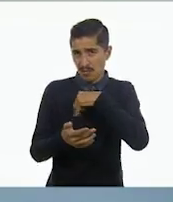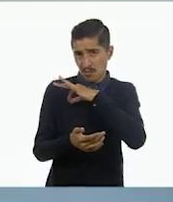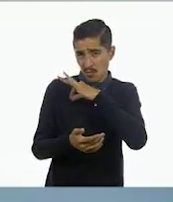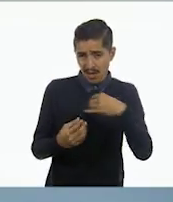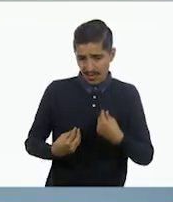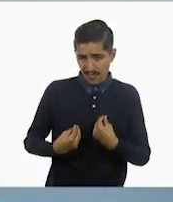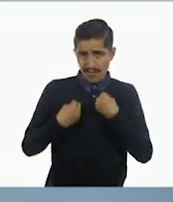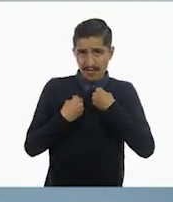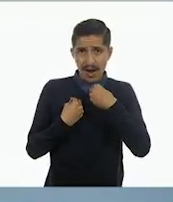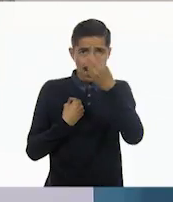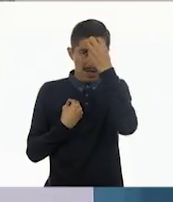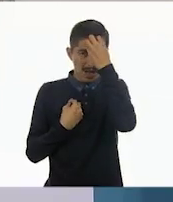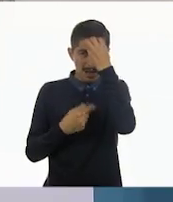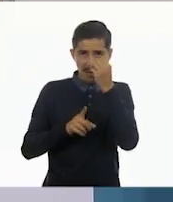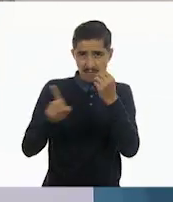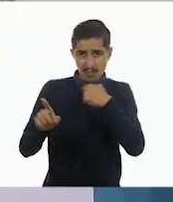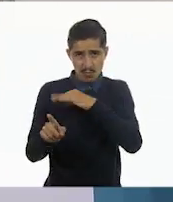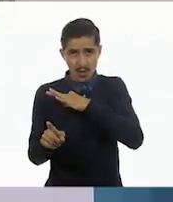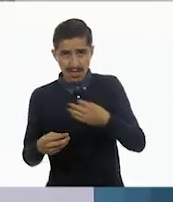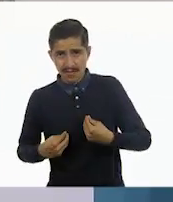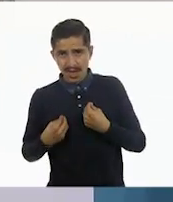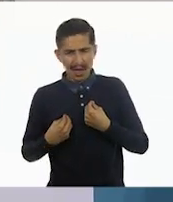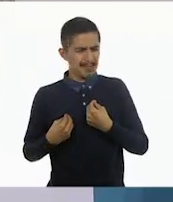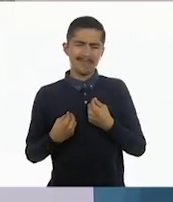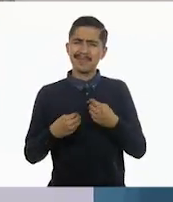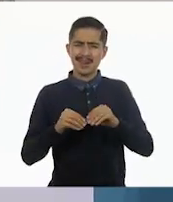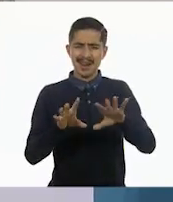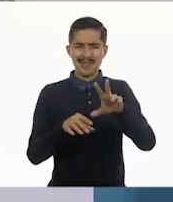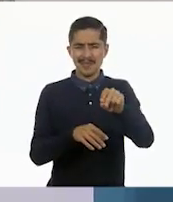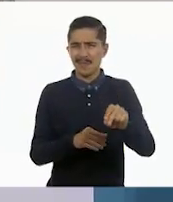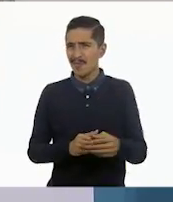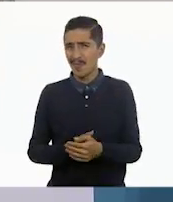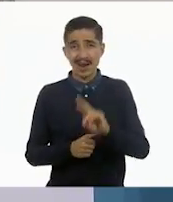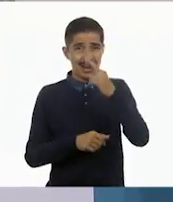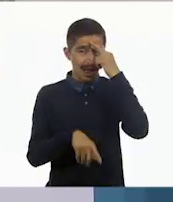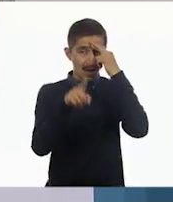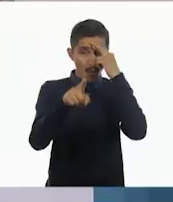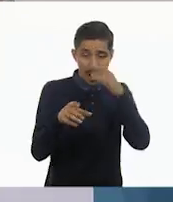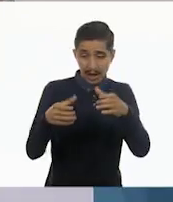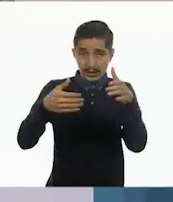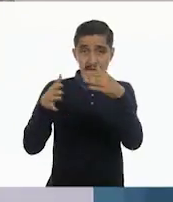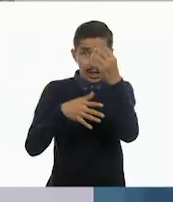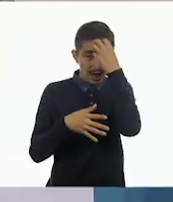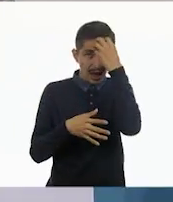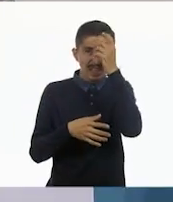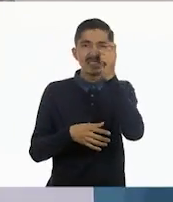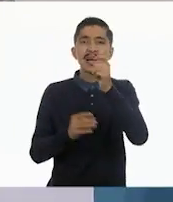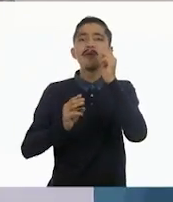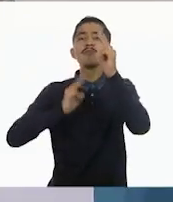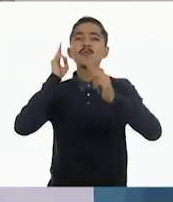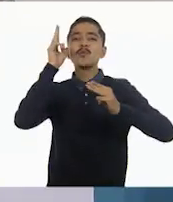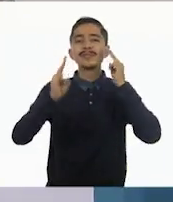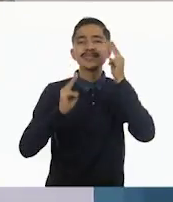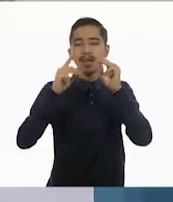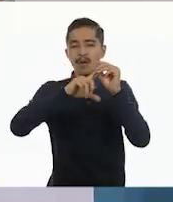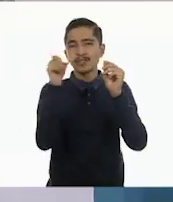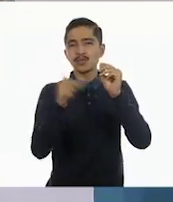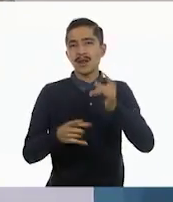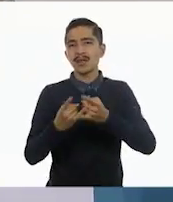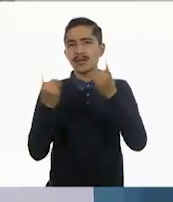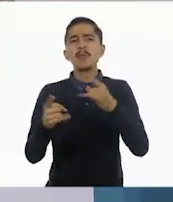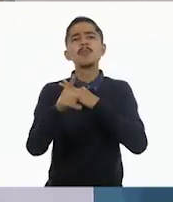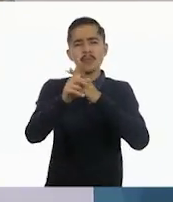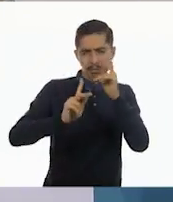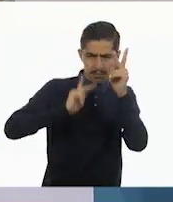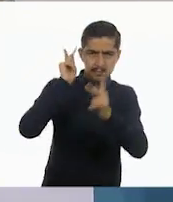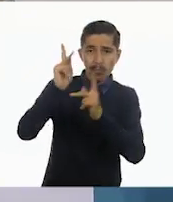de Chapultepec? ¡Claro que no, Ton! Ah. Acuérdate que el castillo actualmente es el Museo Nacional de Historia. Puedes visitarlo cuando